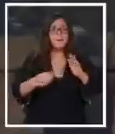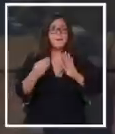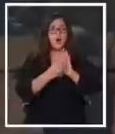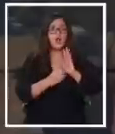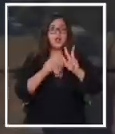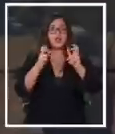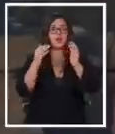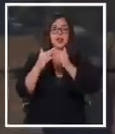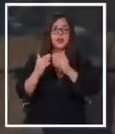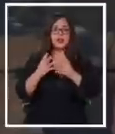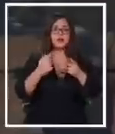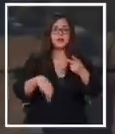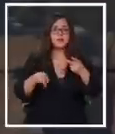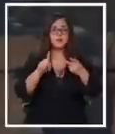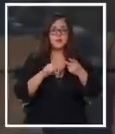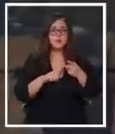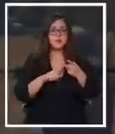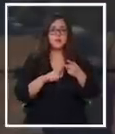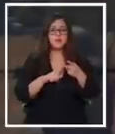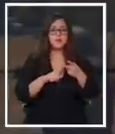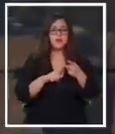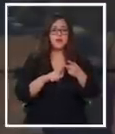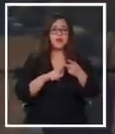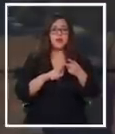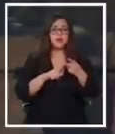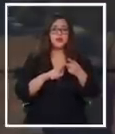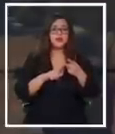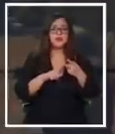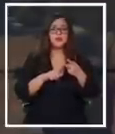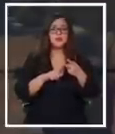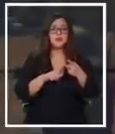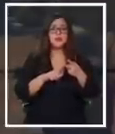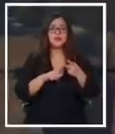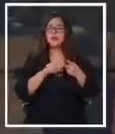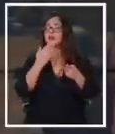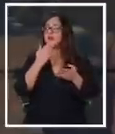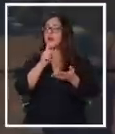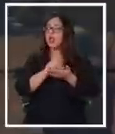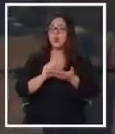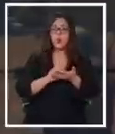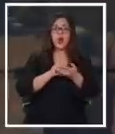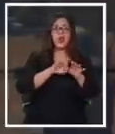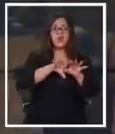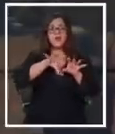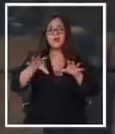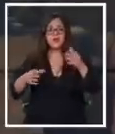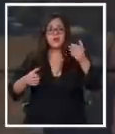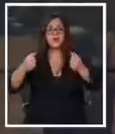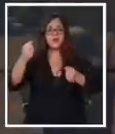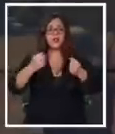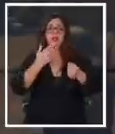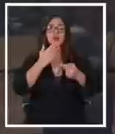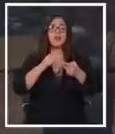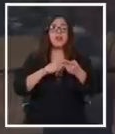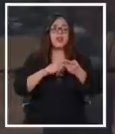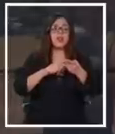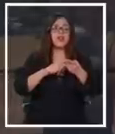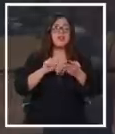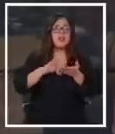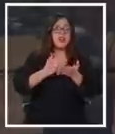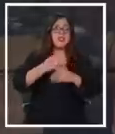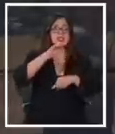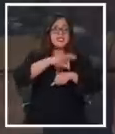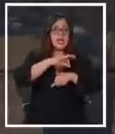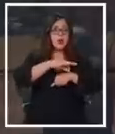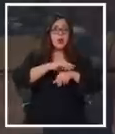vivienda una política en materia de perímetros de exclusión para el transporte en materia de salud de fortalecer las postas rurales